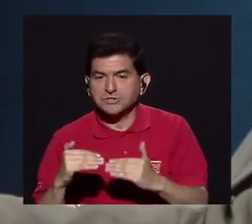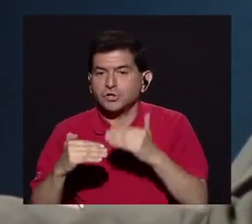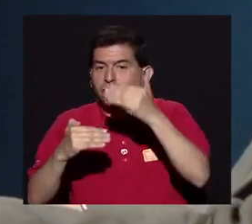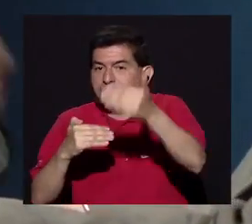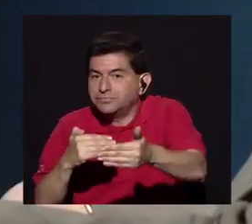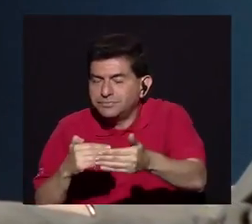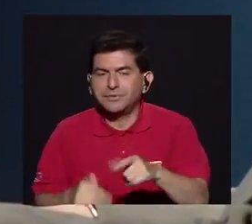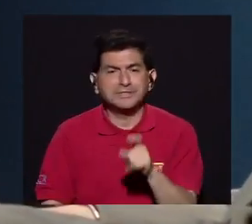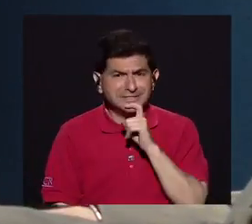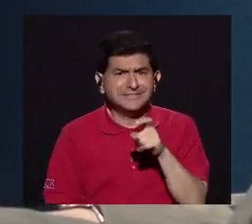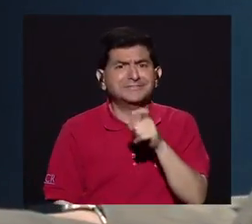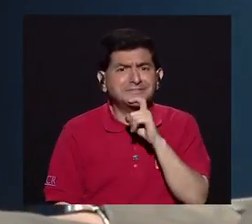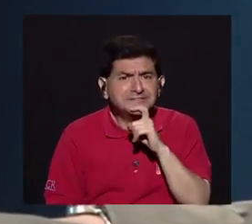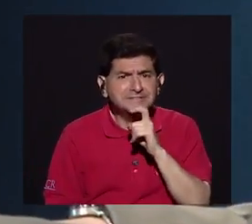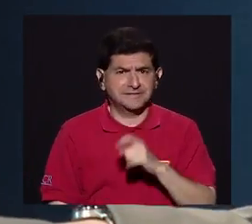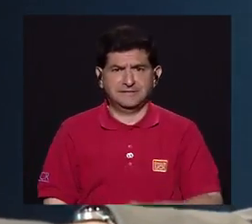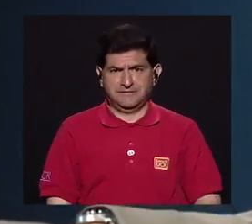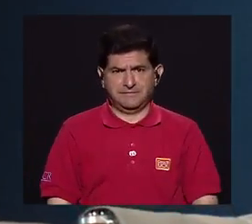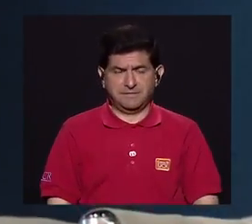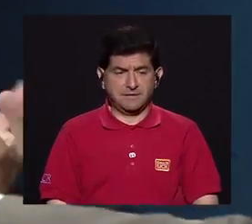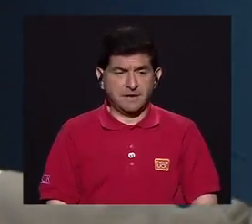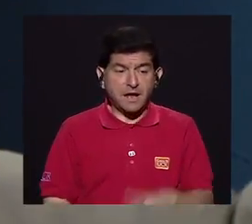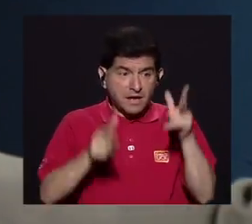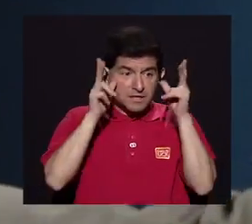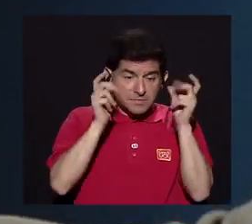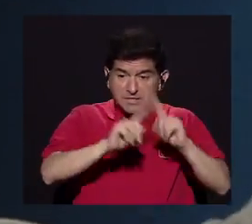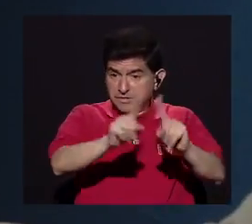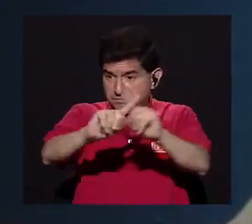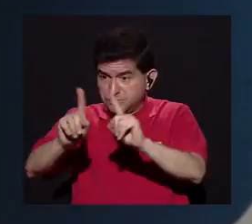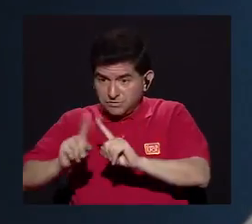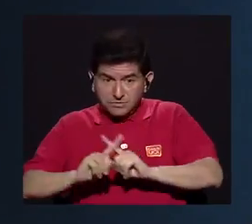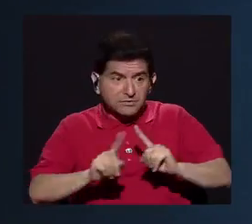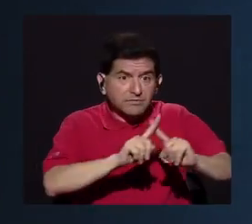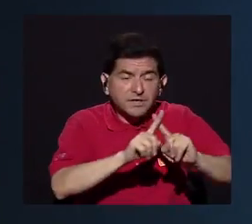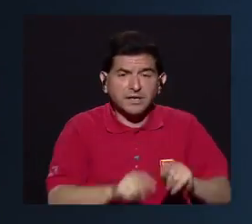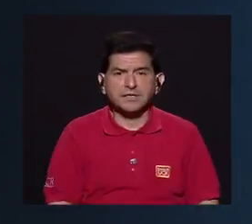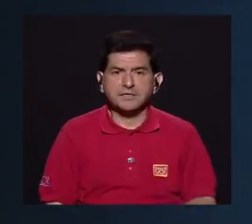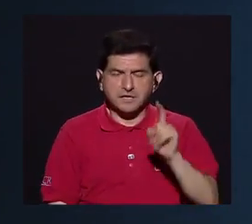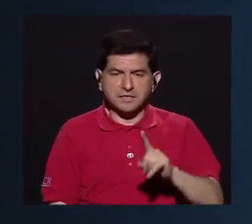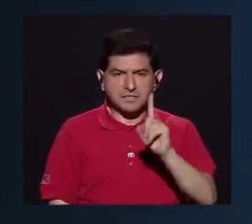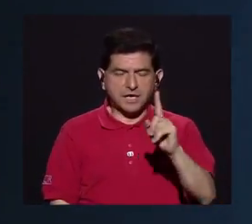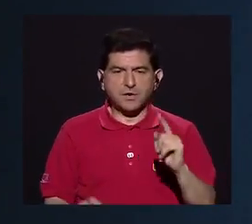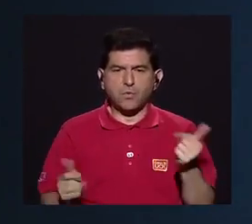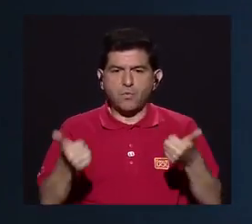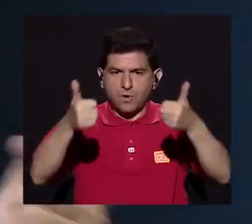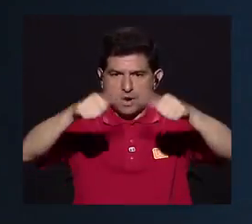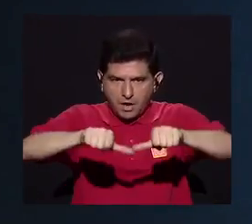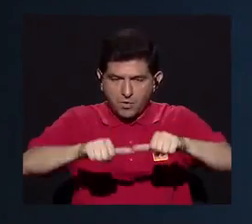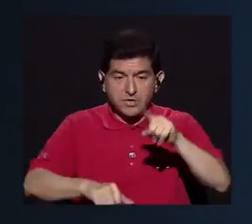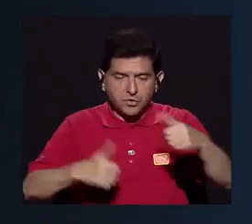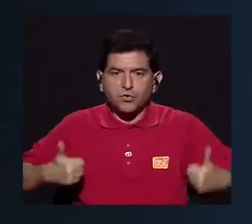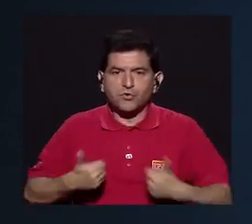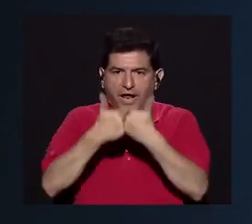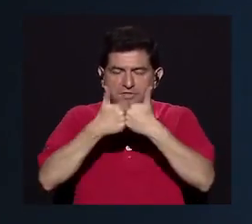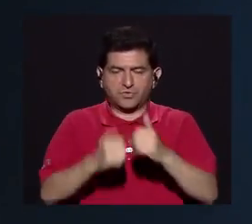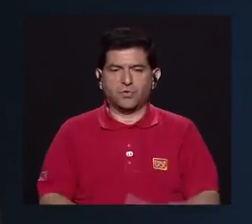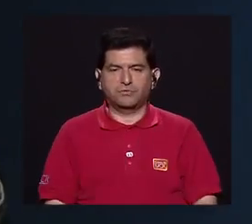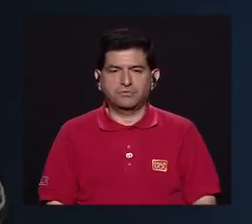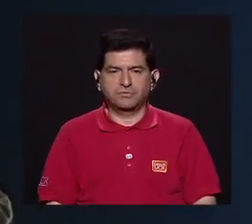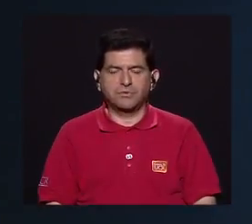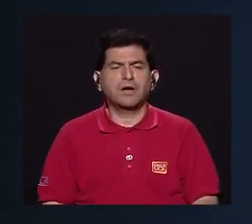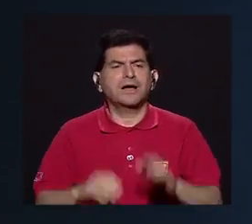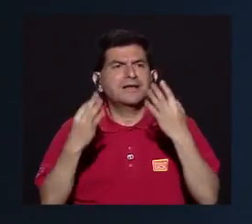interacción que es difícil porque son percepciones diferentes. Entonces, tenemos que llegar a un punto de encuentro. Ese es el reto. ¿De qué